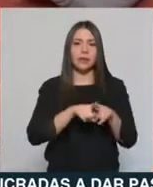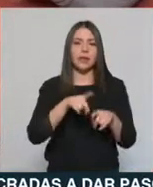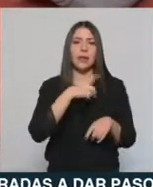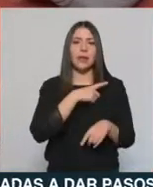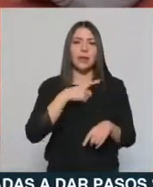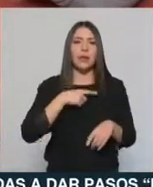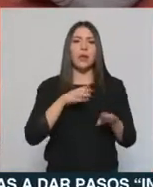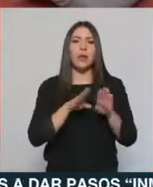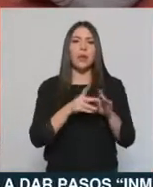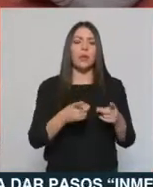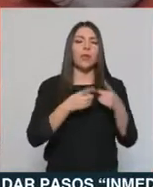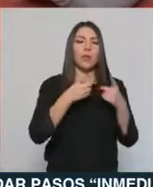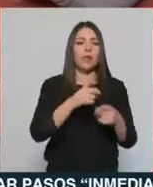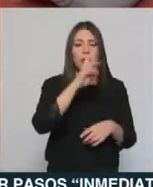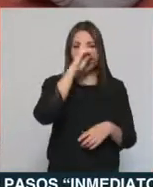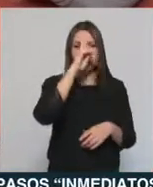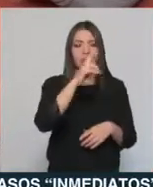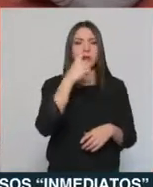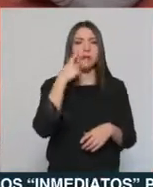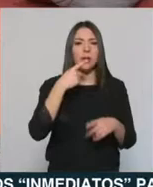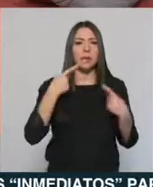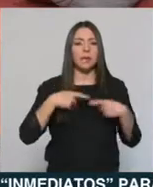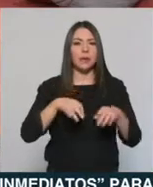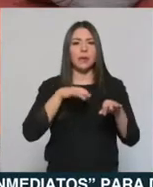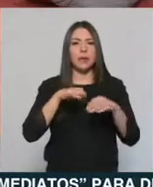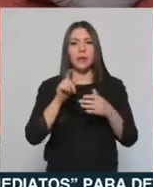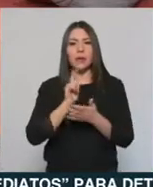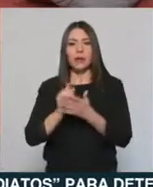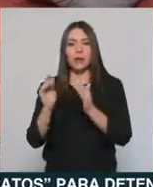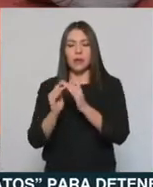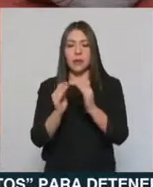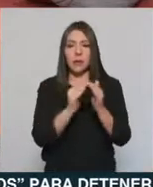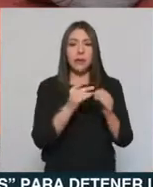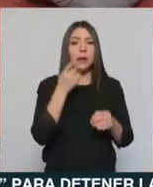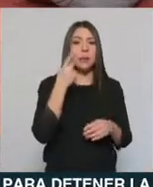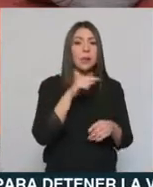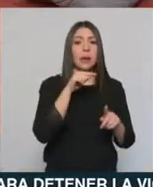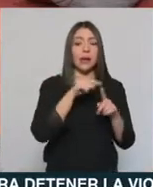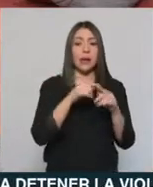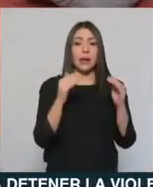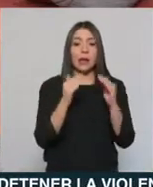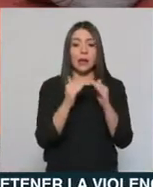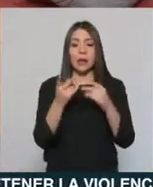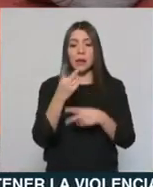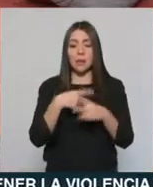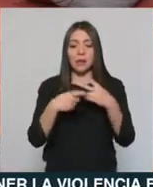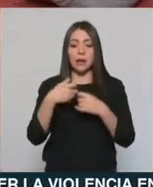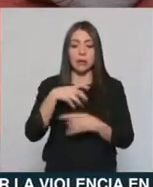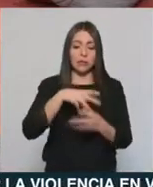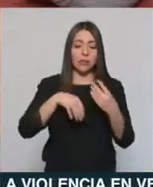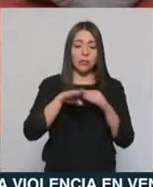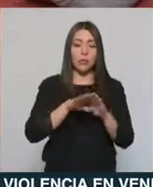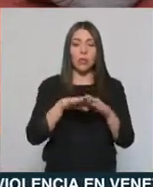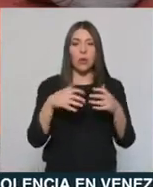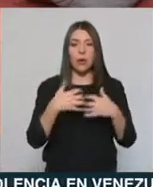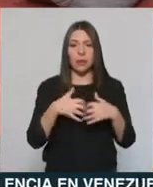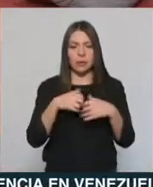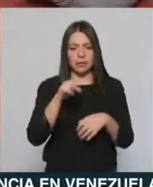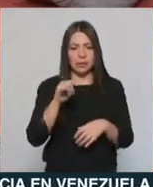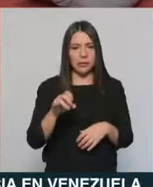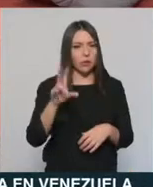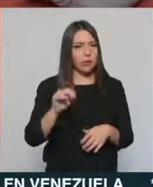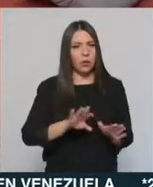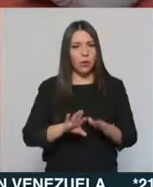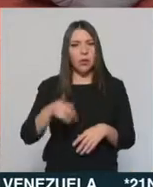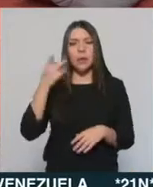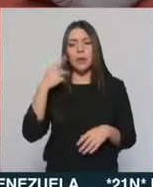en el trato de los trabajadores domésticos. Si bien es cierto, la casa no se puede considerar como una unidad de producción que genera utilidades como una empresa, lo cierto es que esto no implica que un